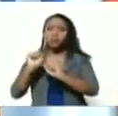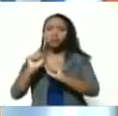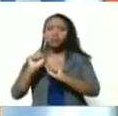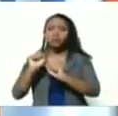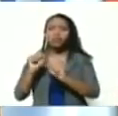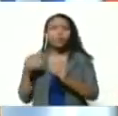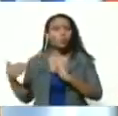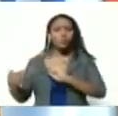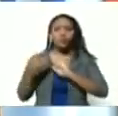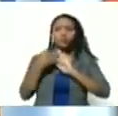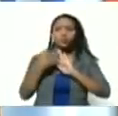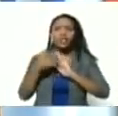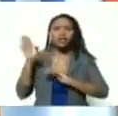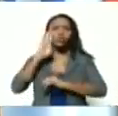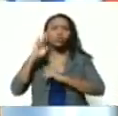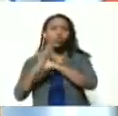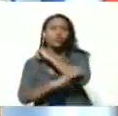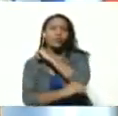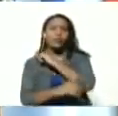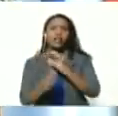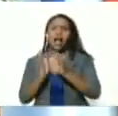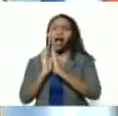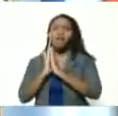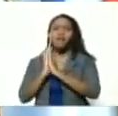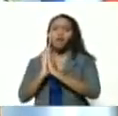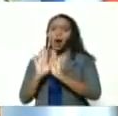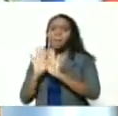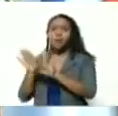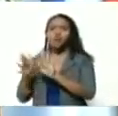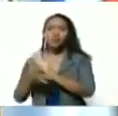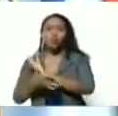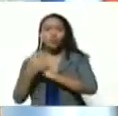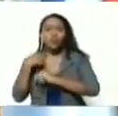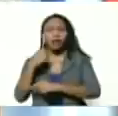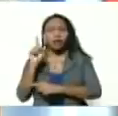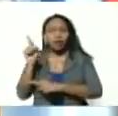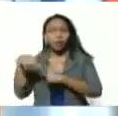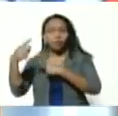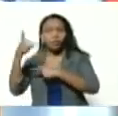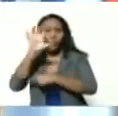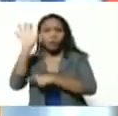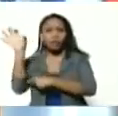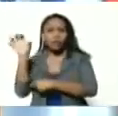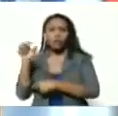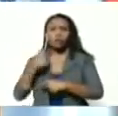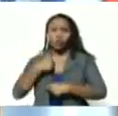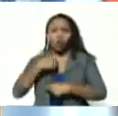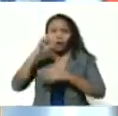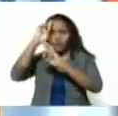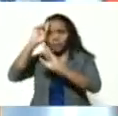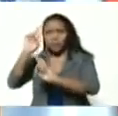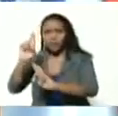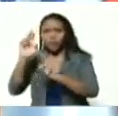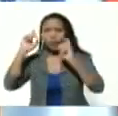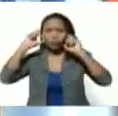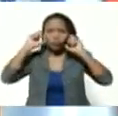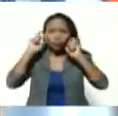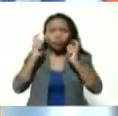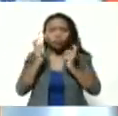en contra de la corrupción y a favor de la ética pública. Pues le dio respeto, nos quitamos esta obligatoria